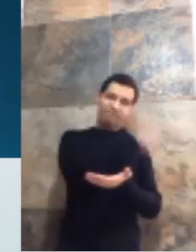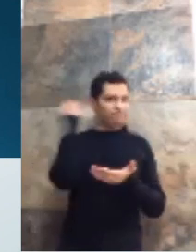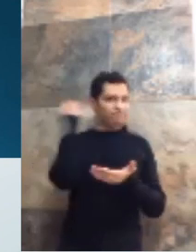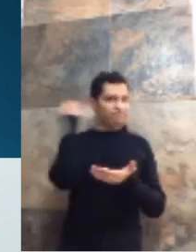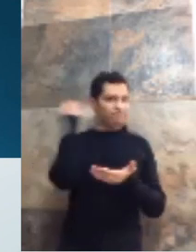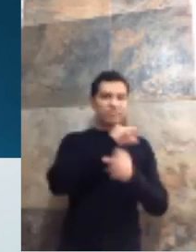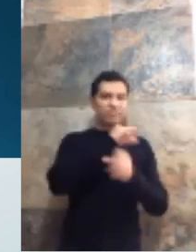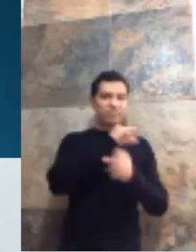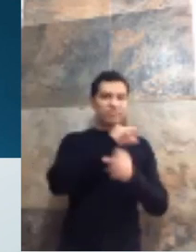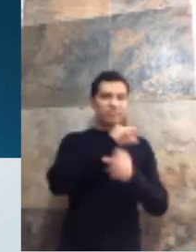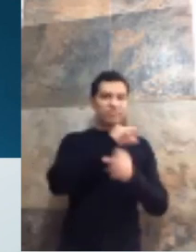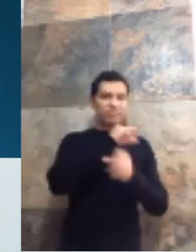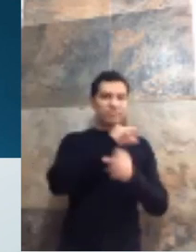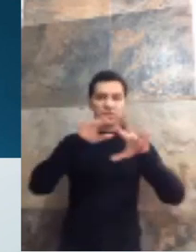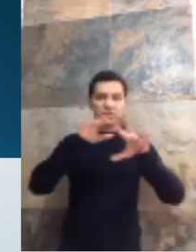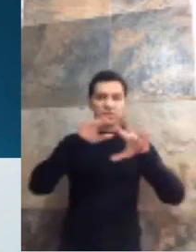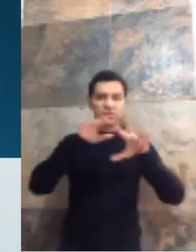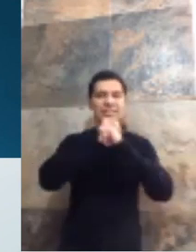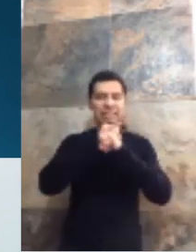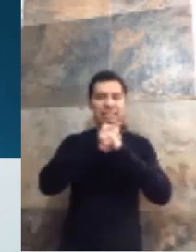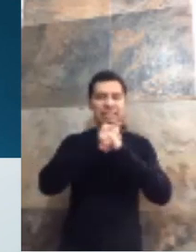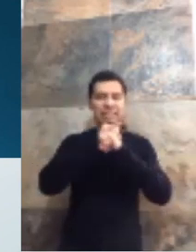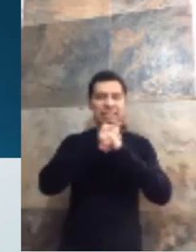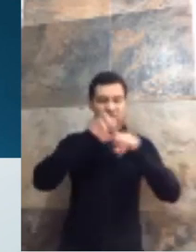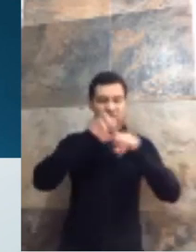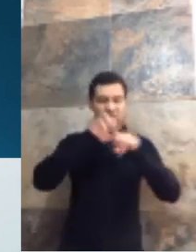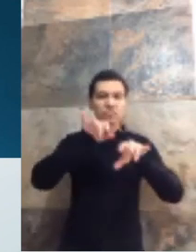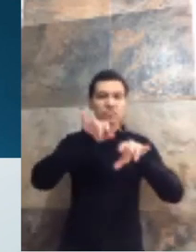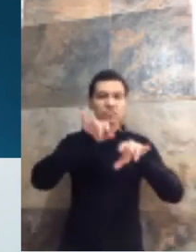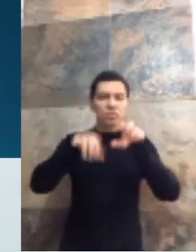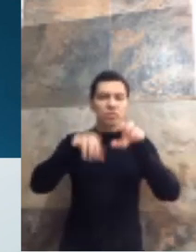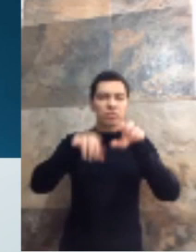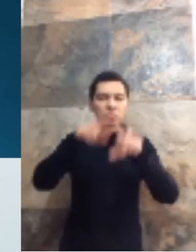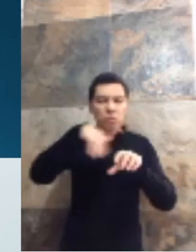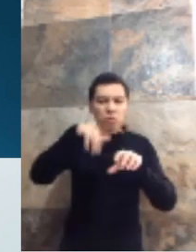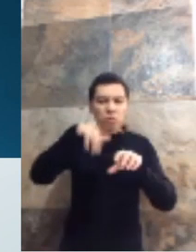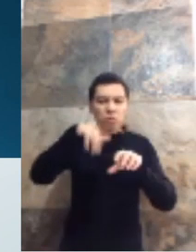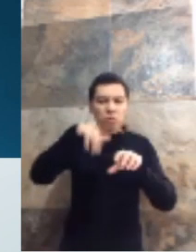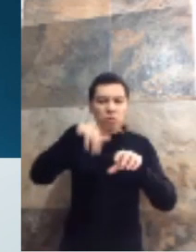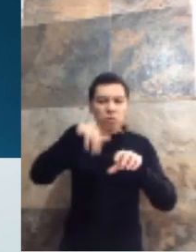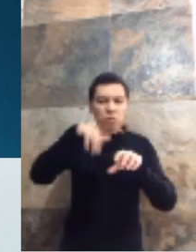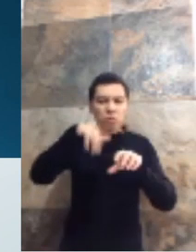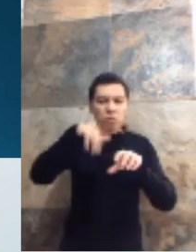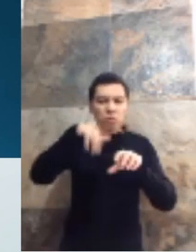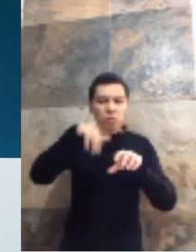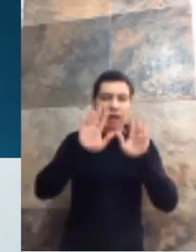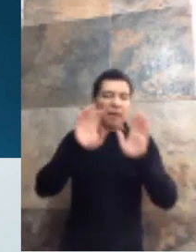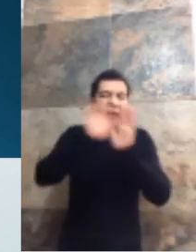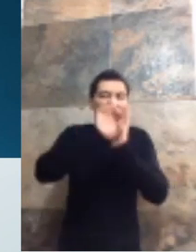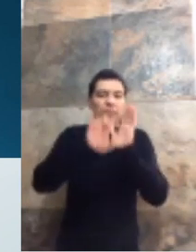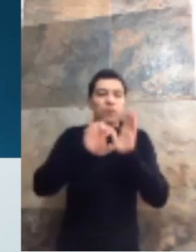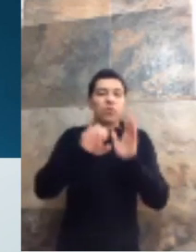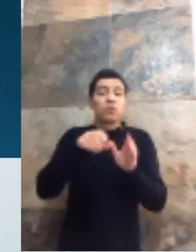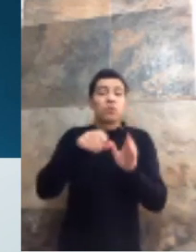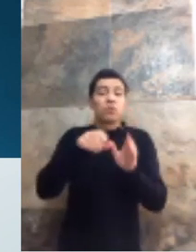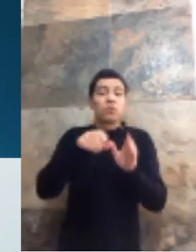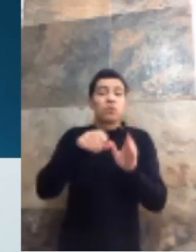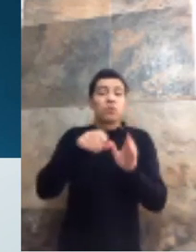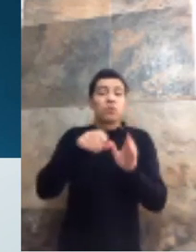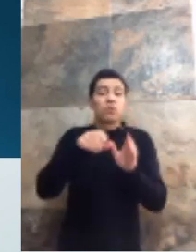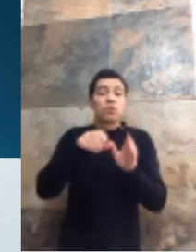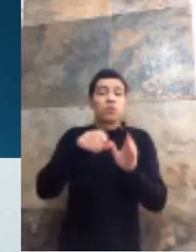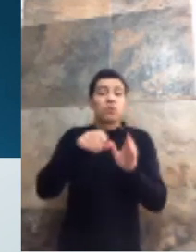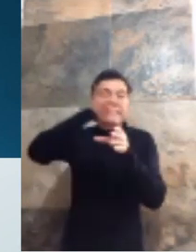Por ejemplo, si alguien nos dice con este tecito se te va a quitar el COVID, pues evidentemente